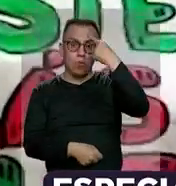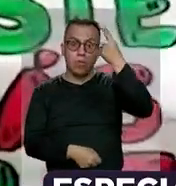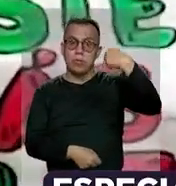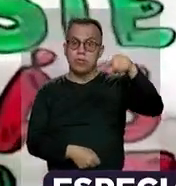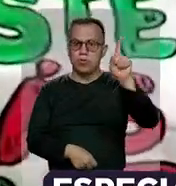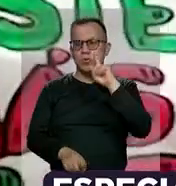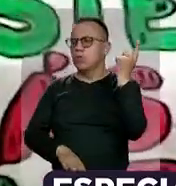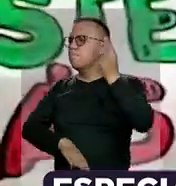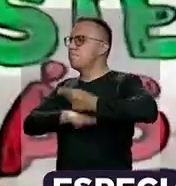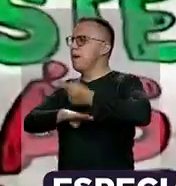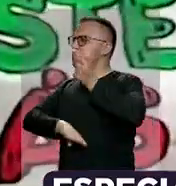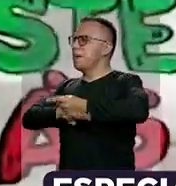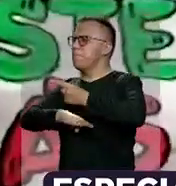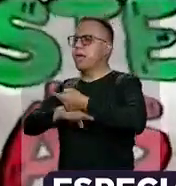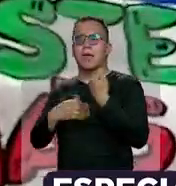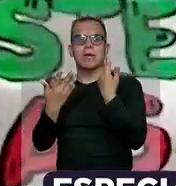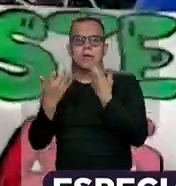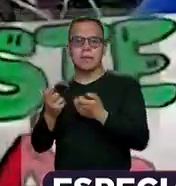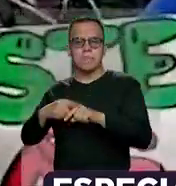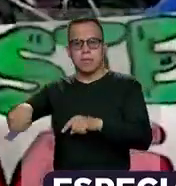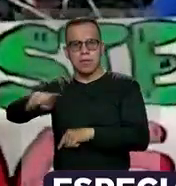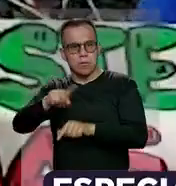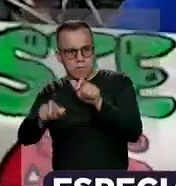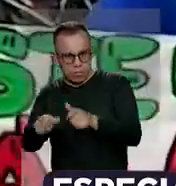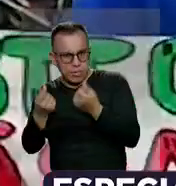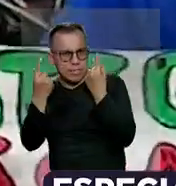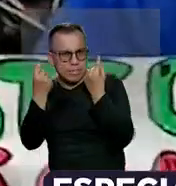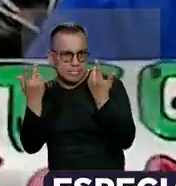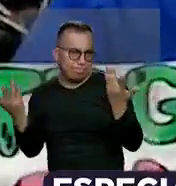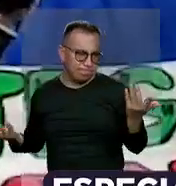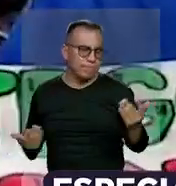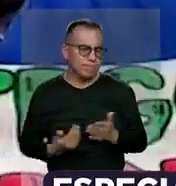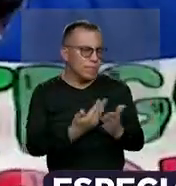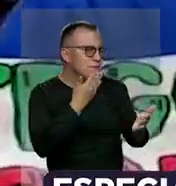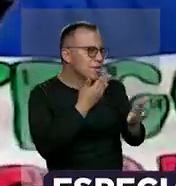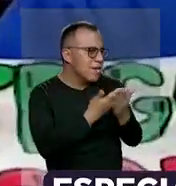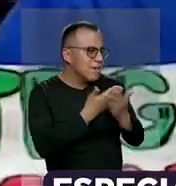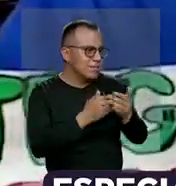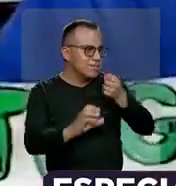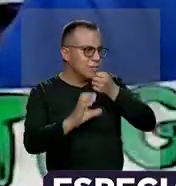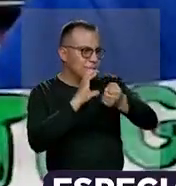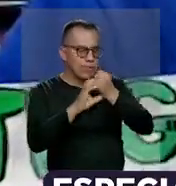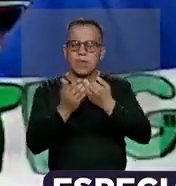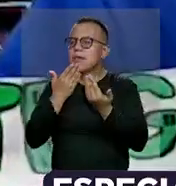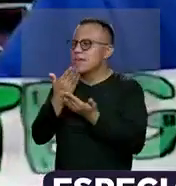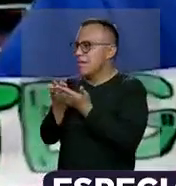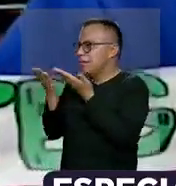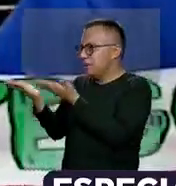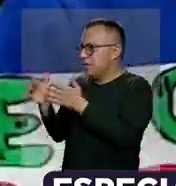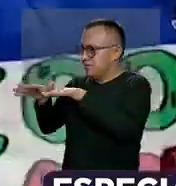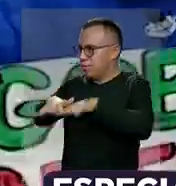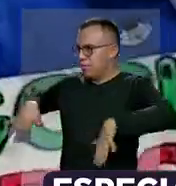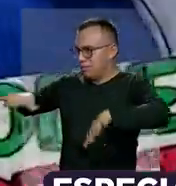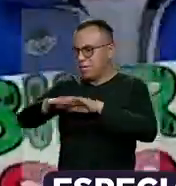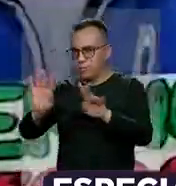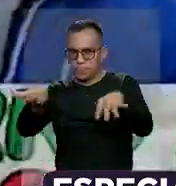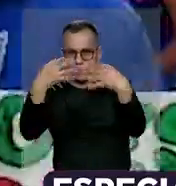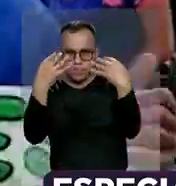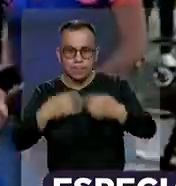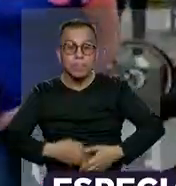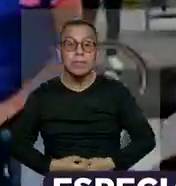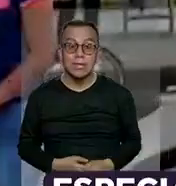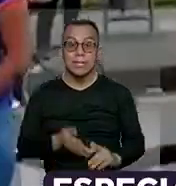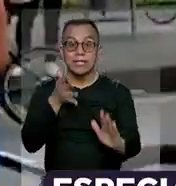sabe imponer lo que ellos quieren sin tener en cuenta al pueblo. Don Luis, gracias por estar en Noticias Capital. Gracias a ti, Carlos, por el espacio. Esta es toda